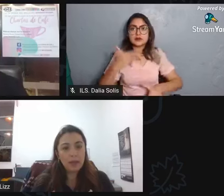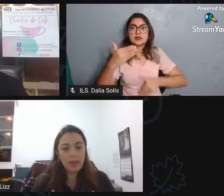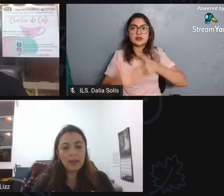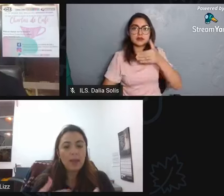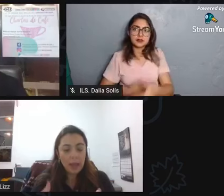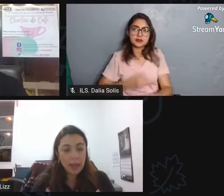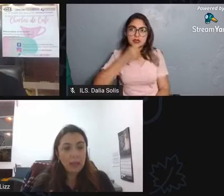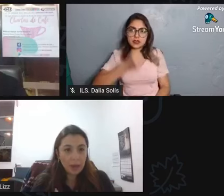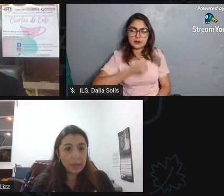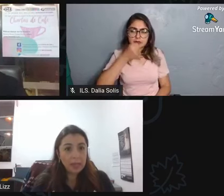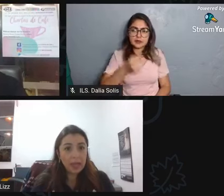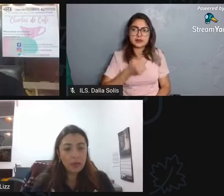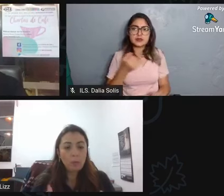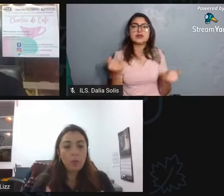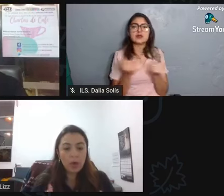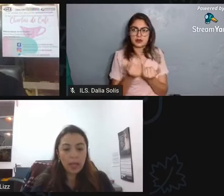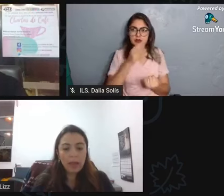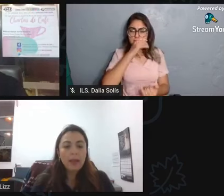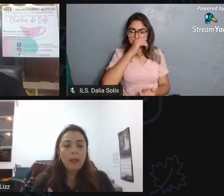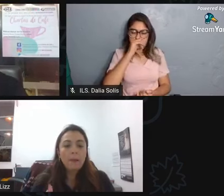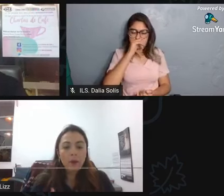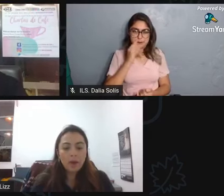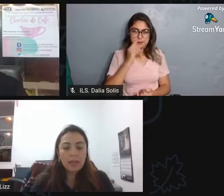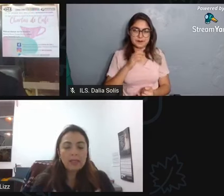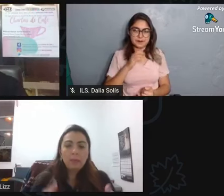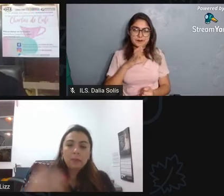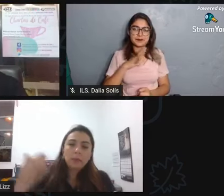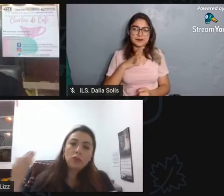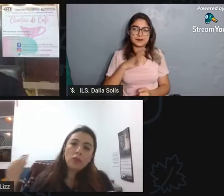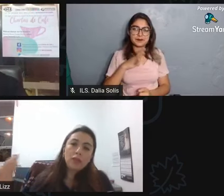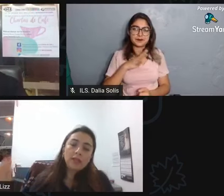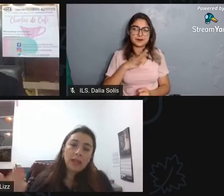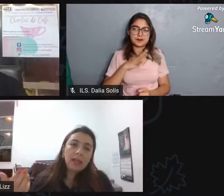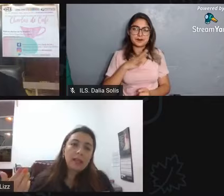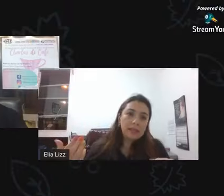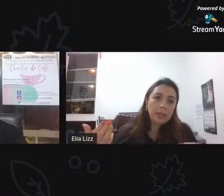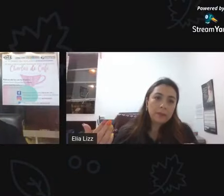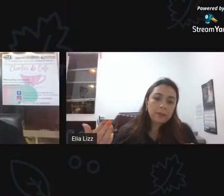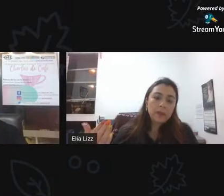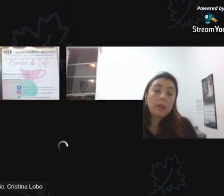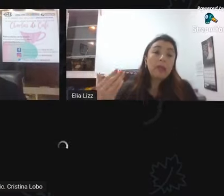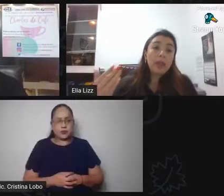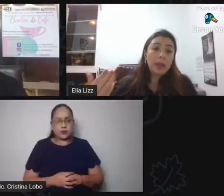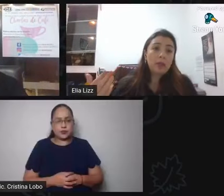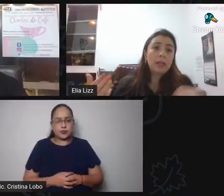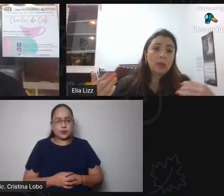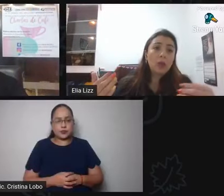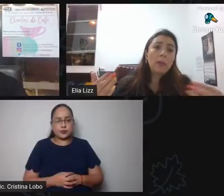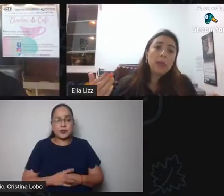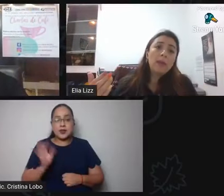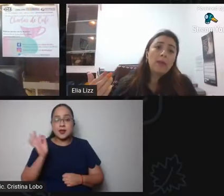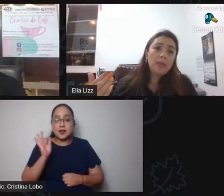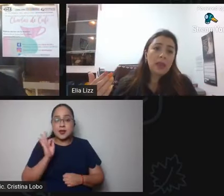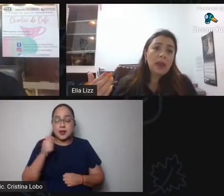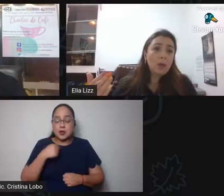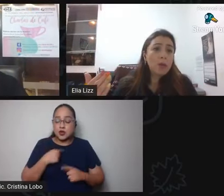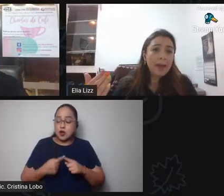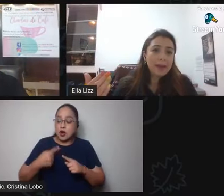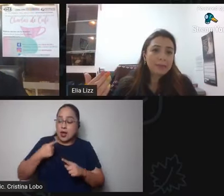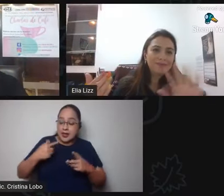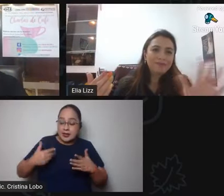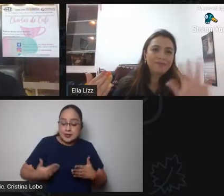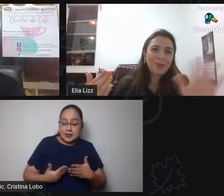de la sexualidad a través del género. ¿Por qué? Porque si yo desde que nací me dijeron que solo me iba a